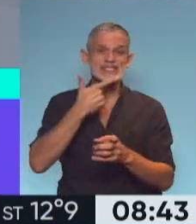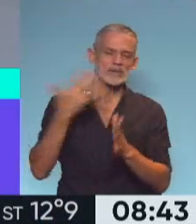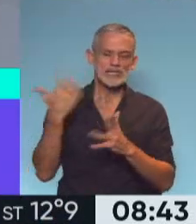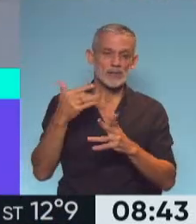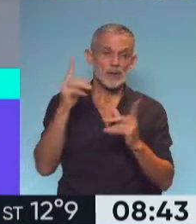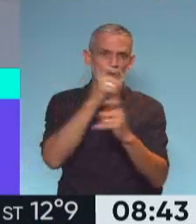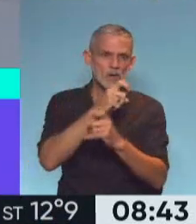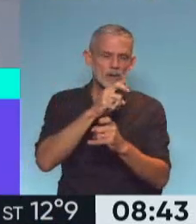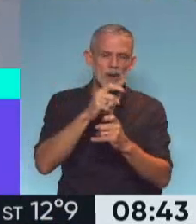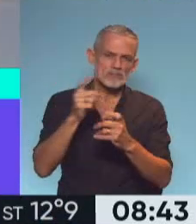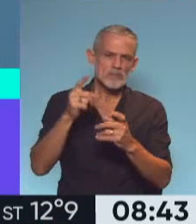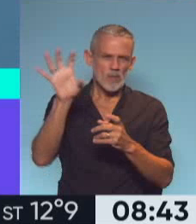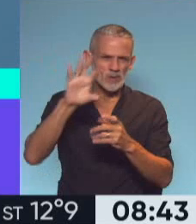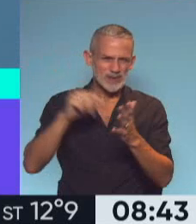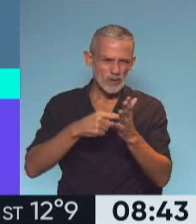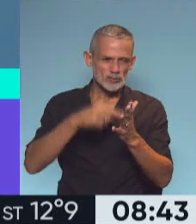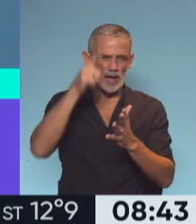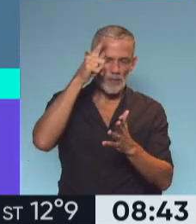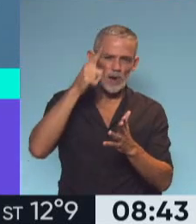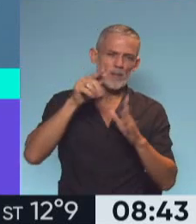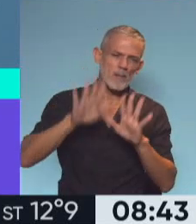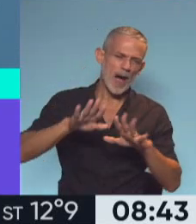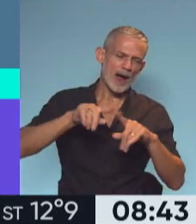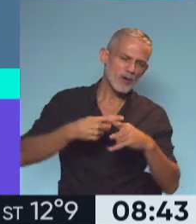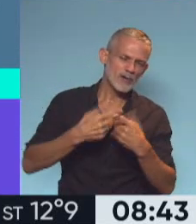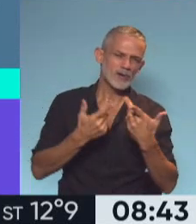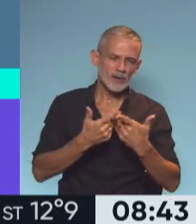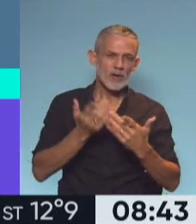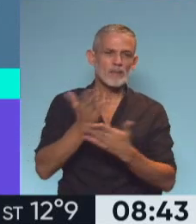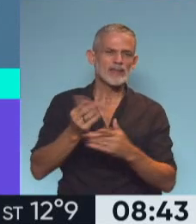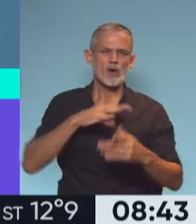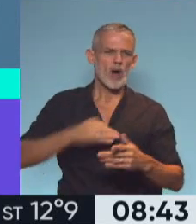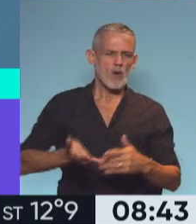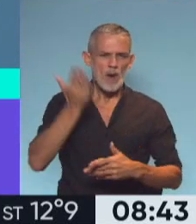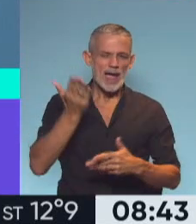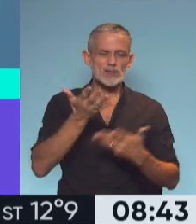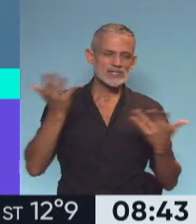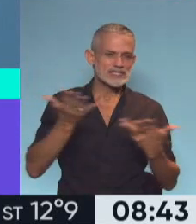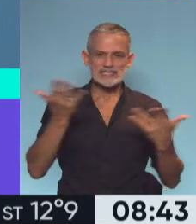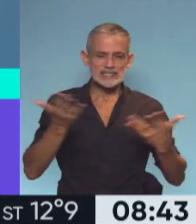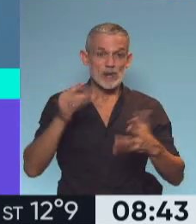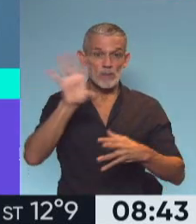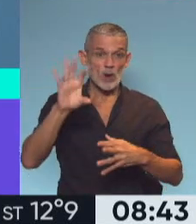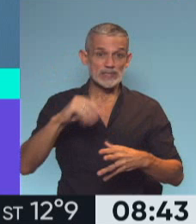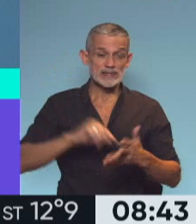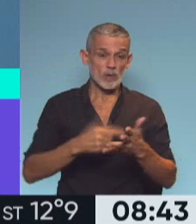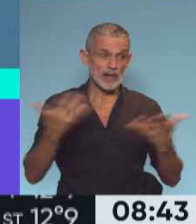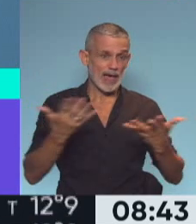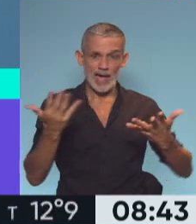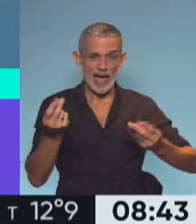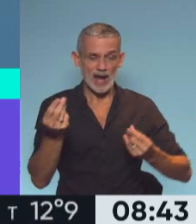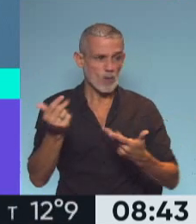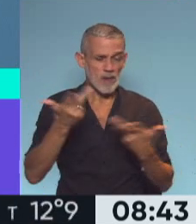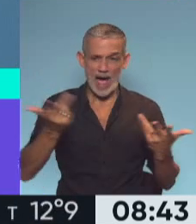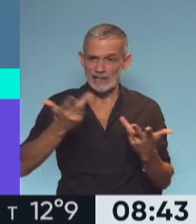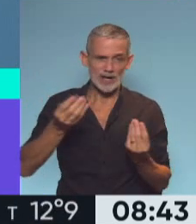con la policía de la provincia de Buenos Aires, ¿te acordás? La medida de fuerza, el pedido de aumento, la dificultad de la provincia para sostener